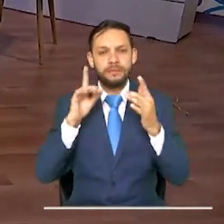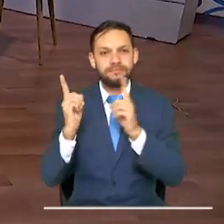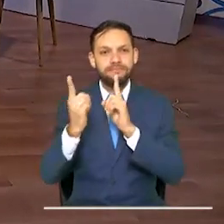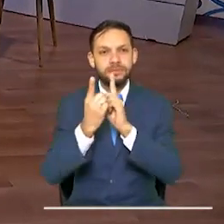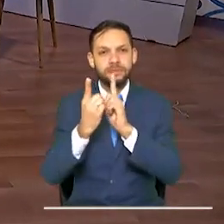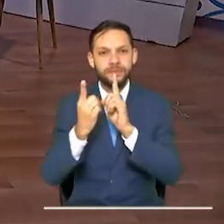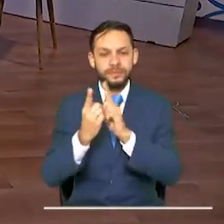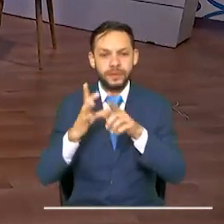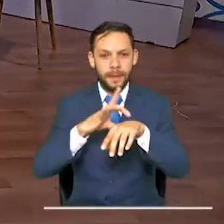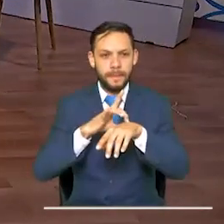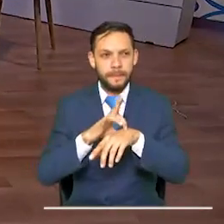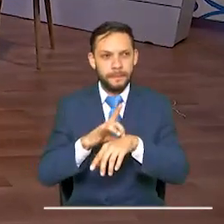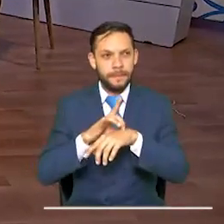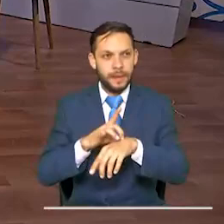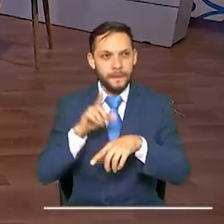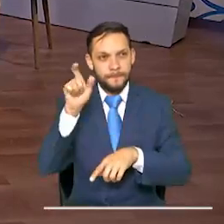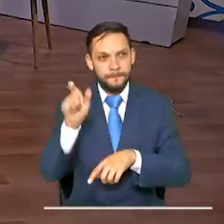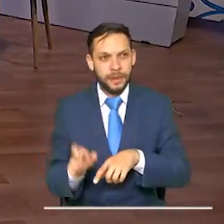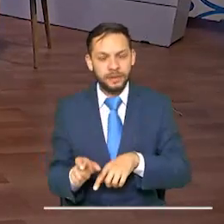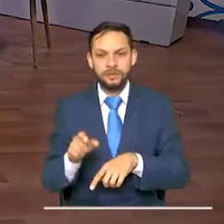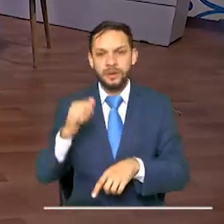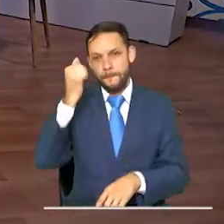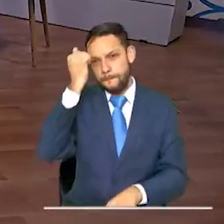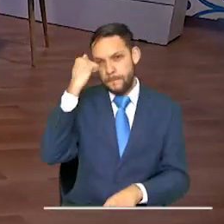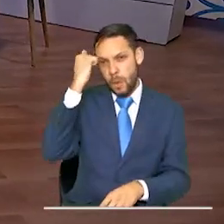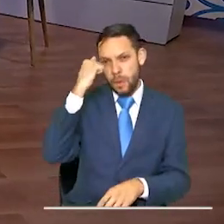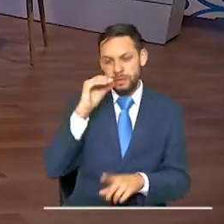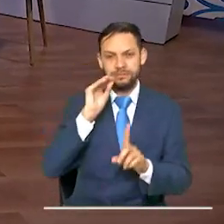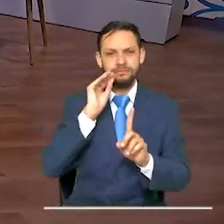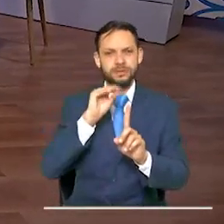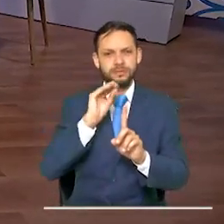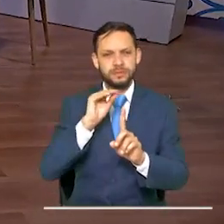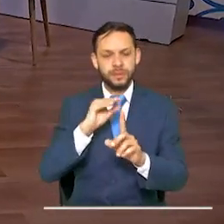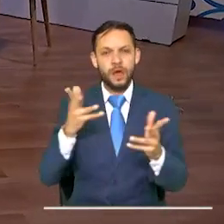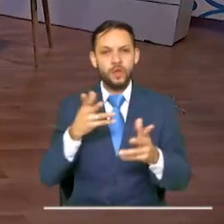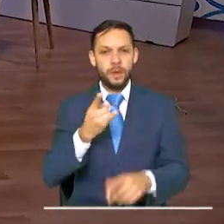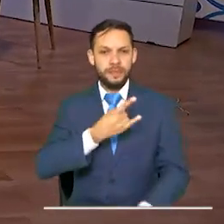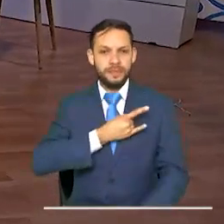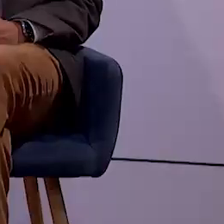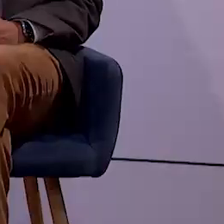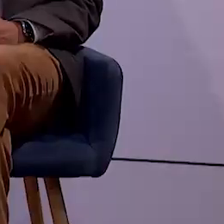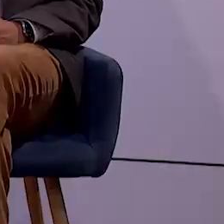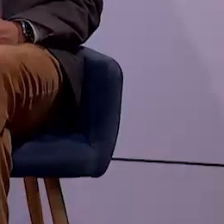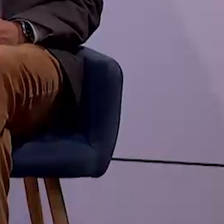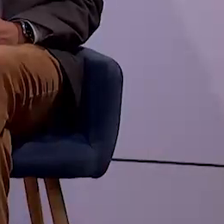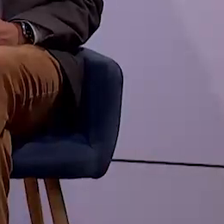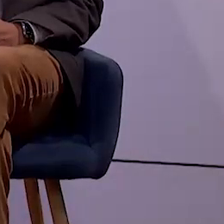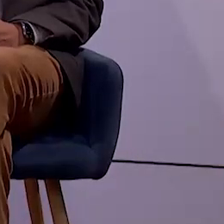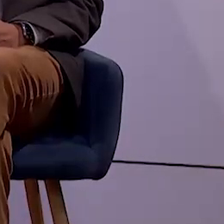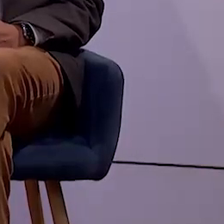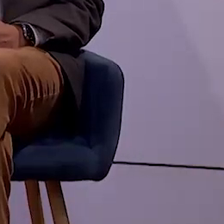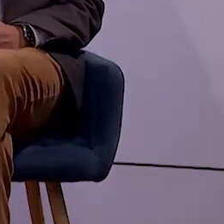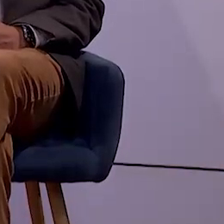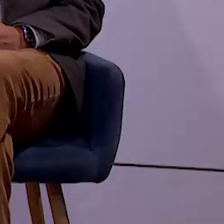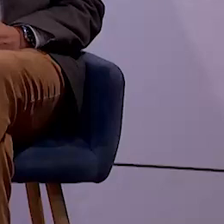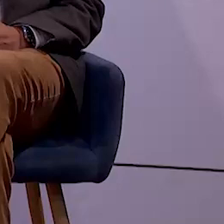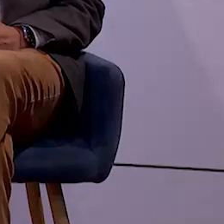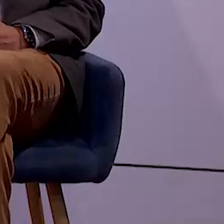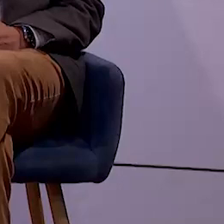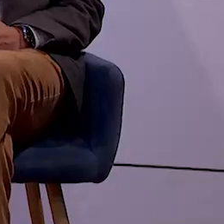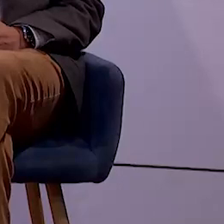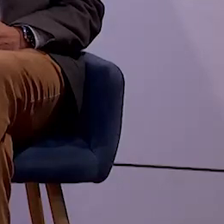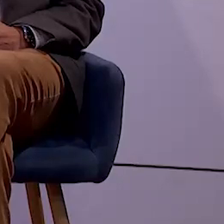con parte del equipo docente del diplomado. La Universidad de Caldas